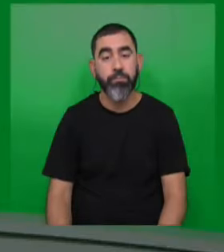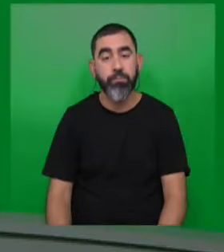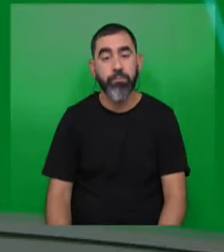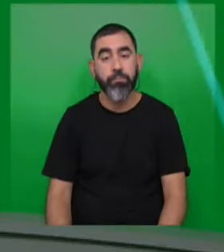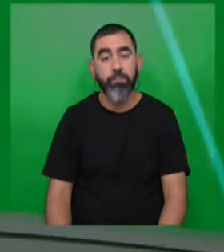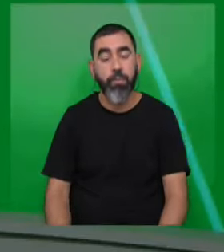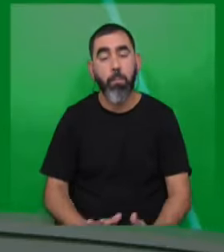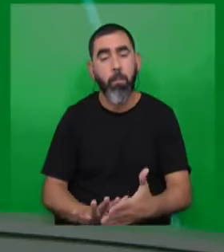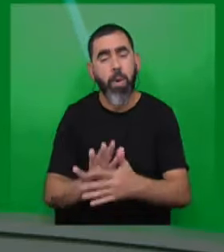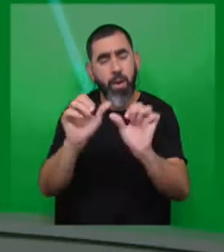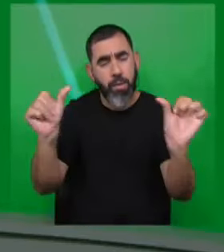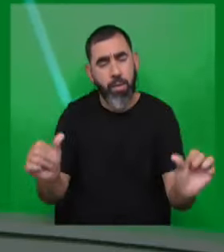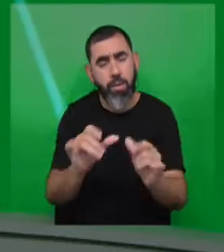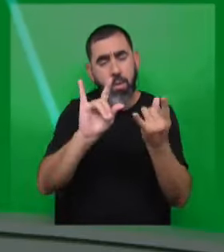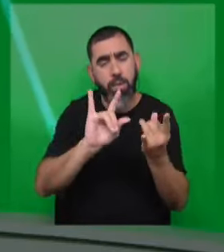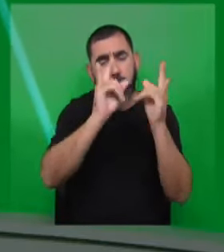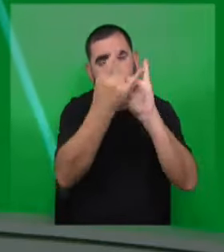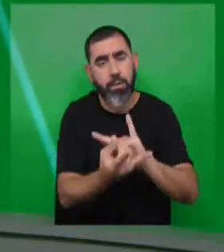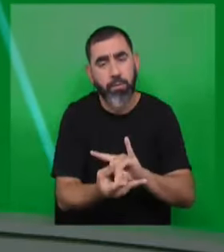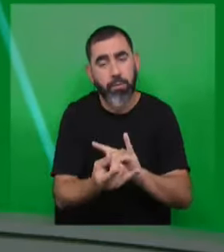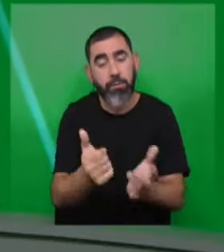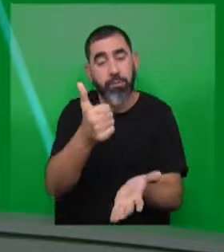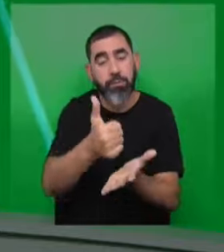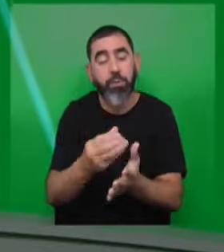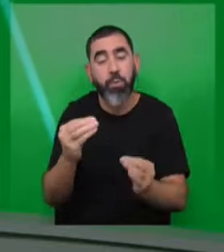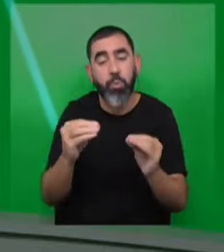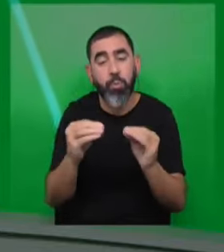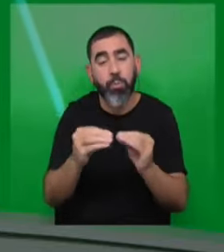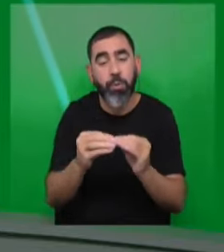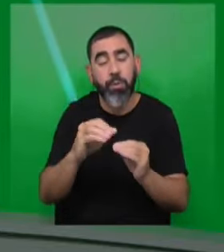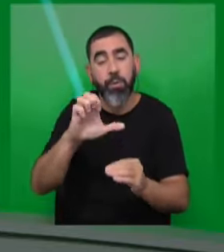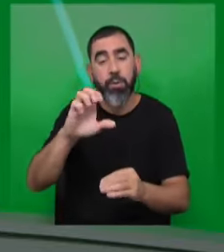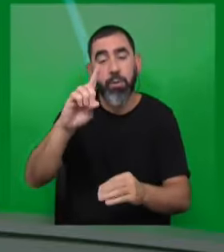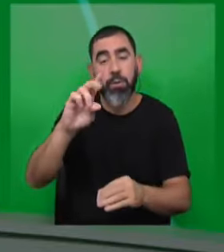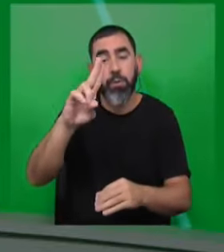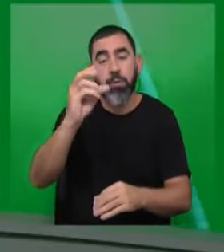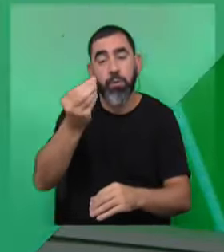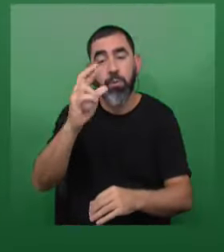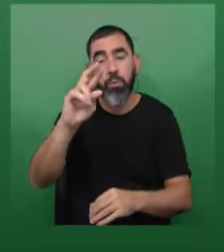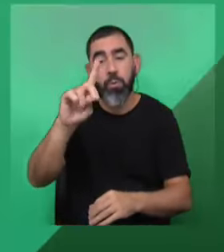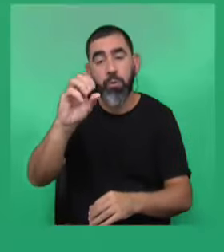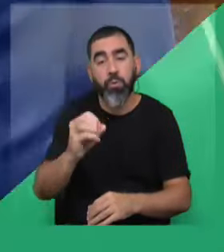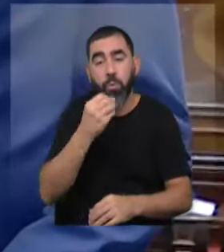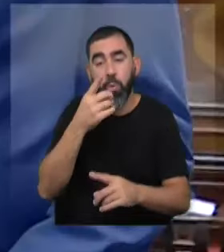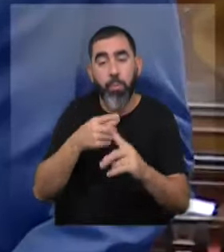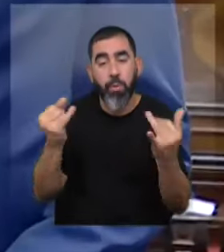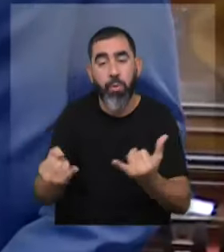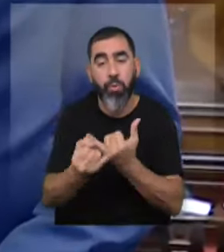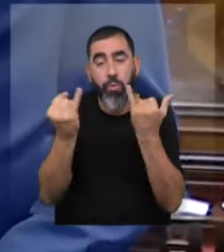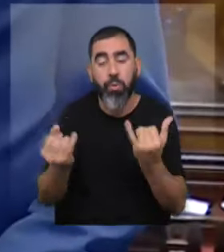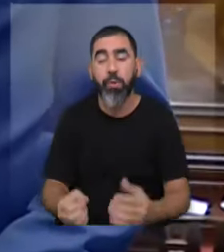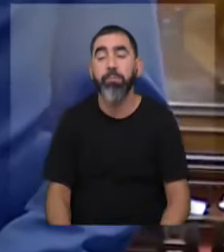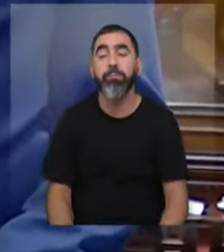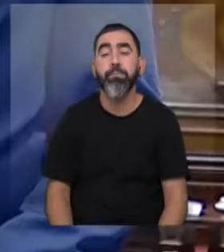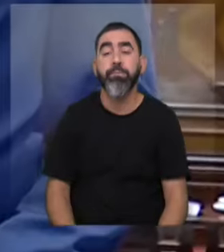Una mañana movidita en el Parlamento, allí está nuestro periodista Eduardo Delgado. ¿Cómo estás, Eduardo? Bienvenido. Buen mediodía. Varias noticias